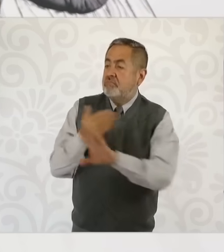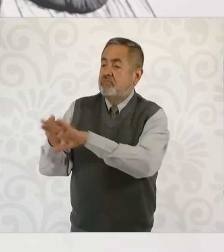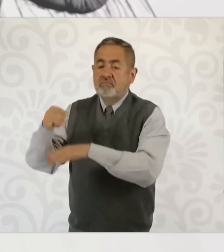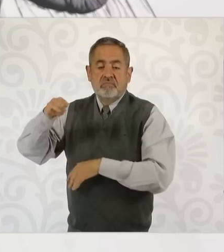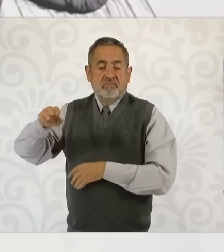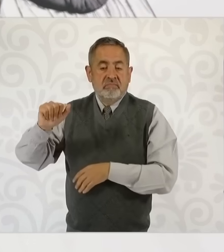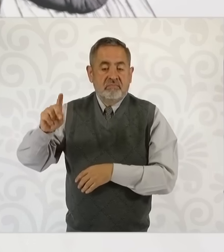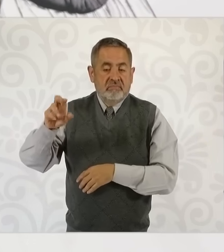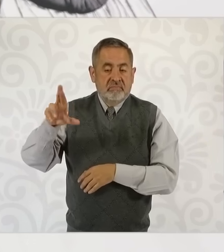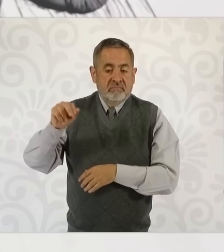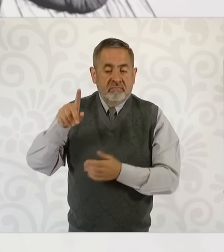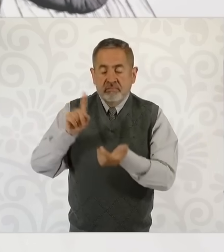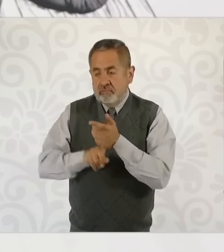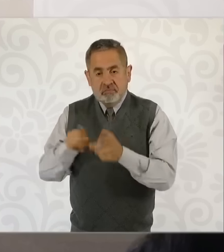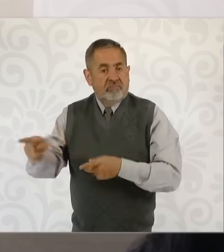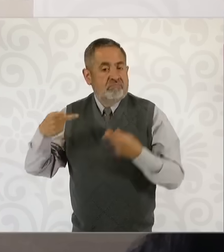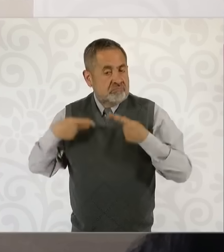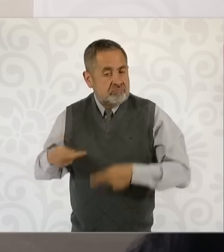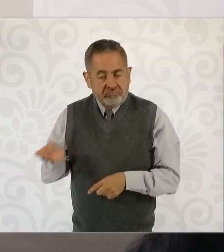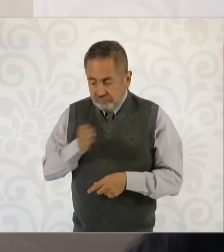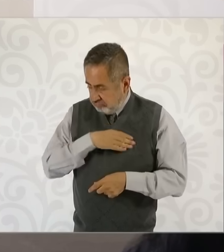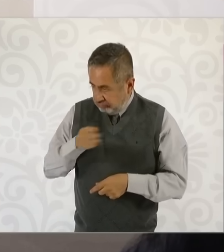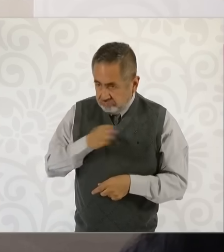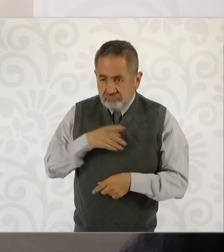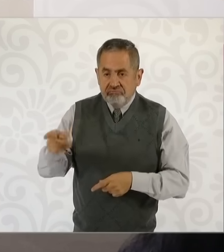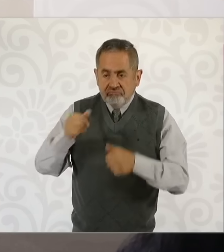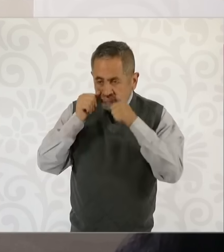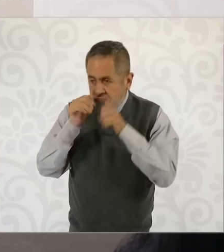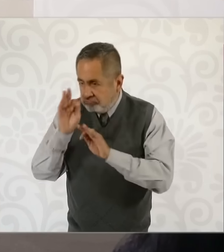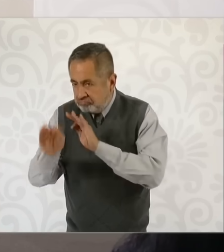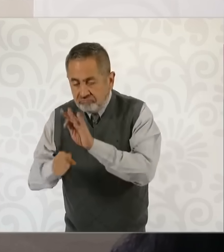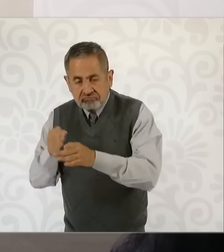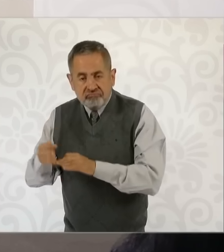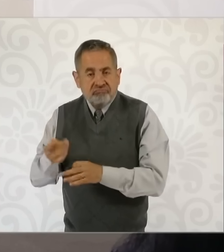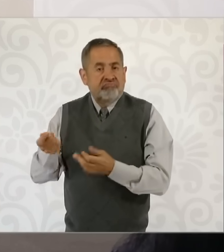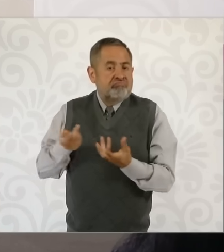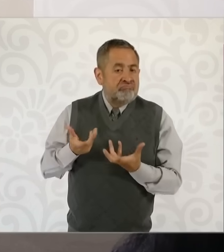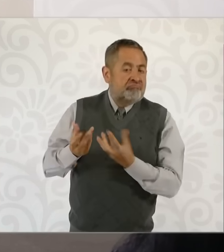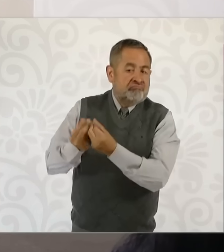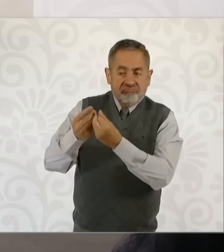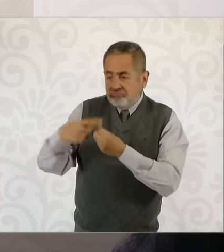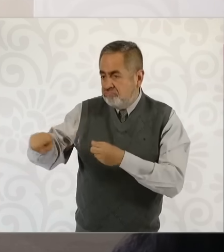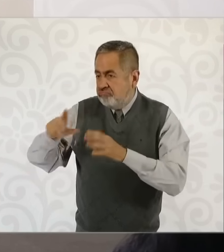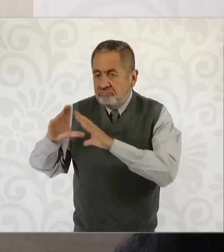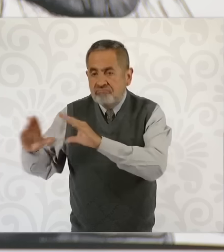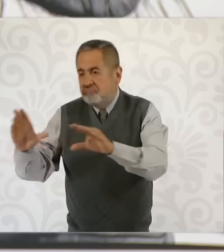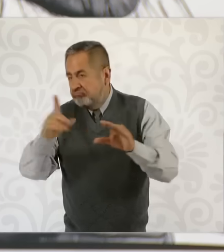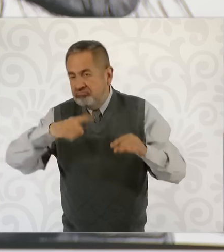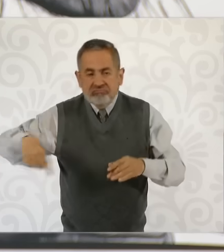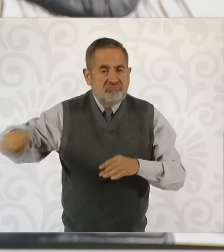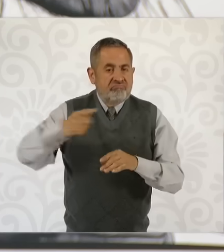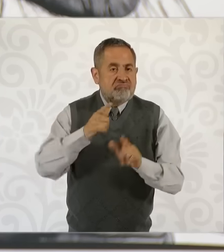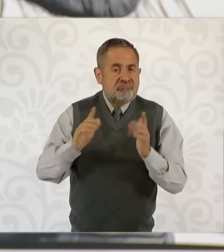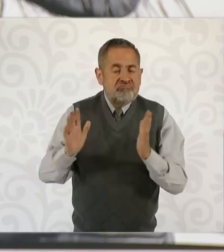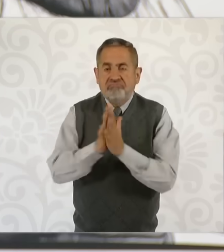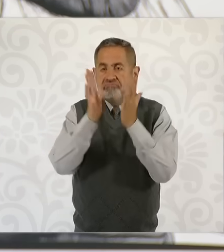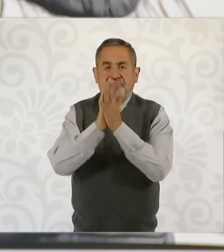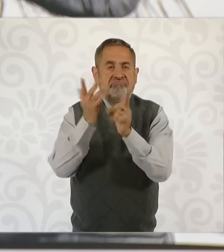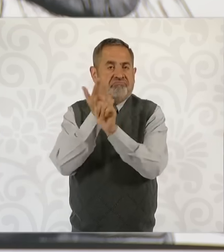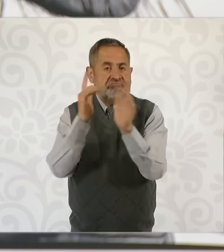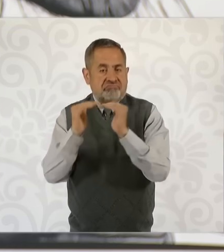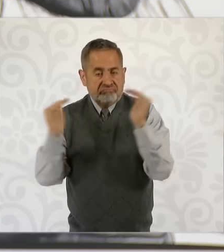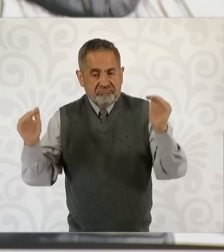Pero Madero, que era un buen hombre y era apóstol de la democracia, es el apóstol de la democracia, había ido perdiendo